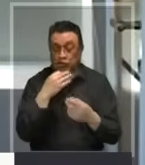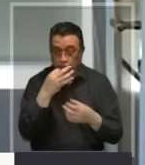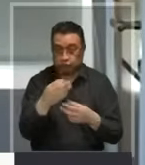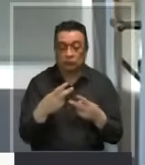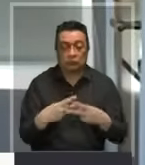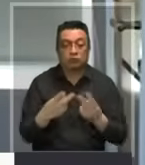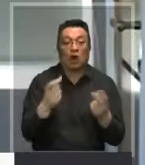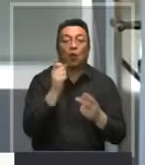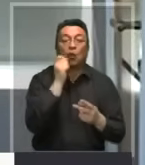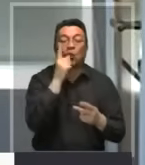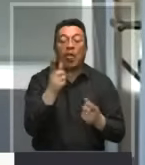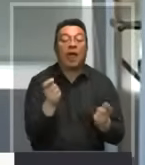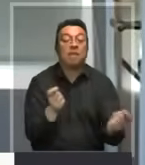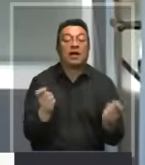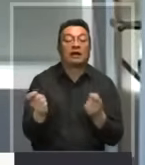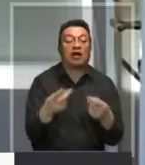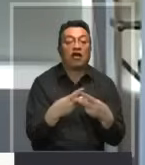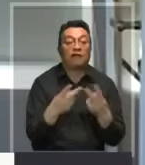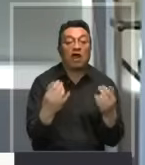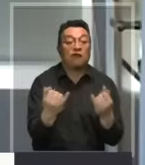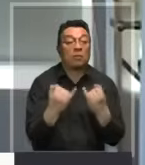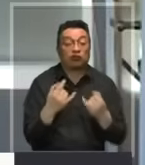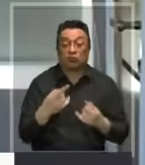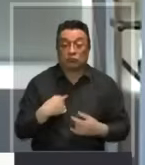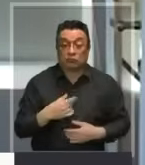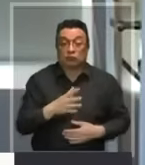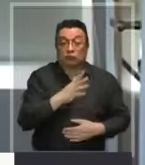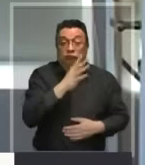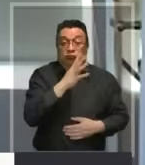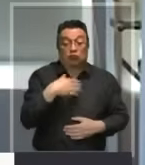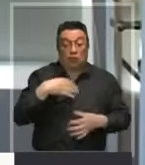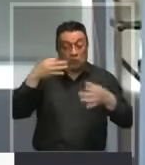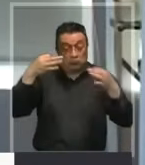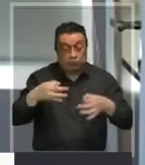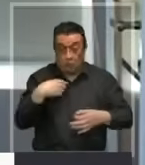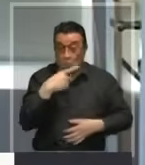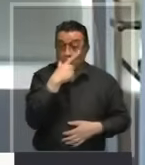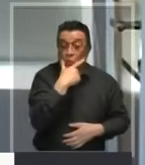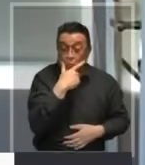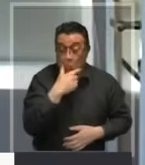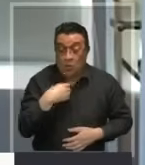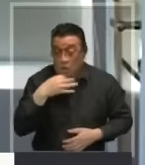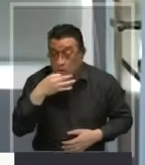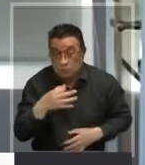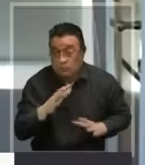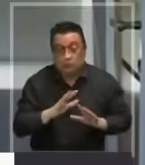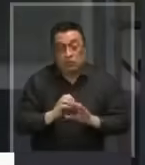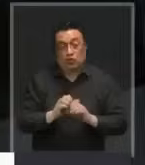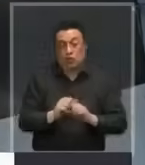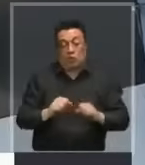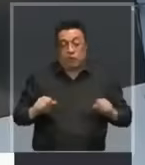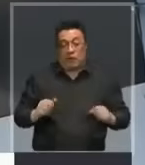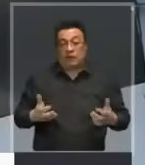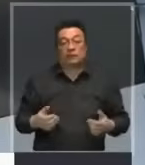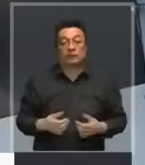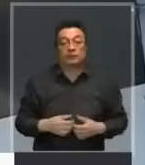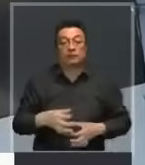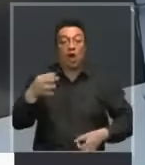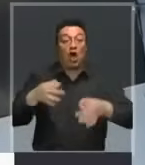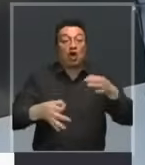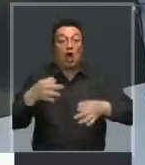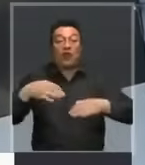digamos, cuál ha sido el manejo de esa información, no tenemos por qué, en principio, dudar de ese manejo. La Corte